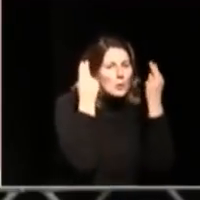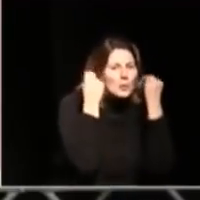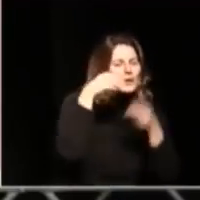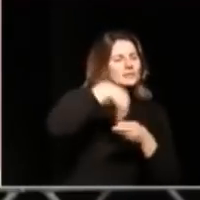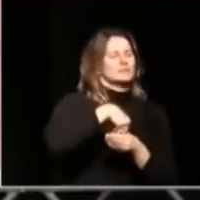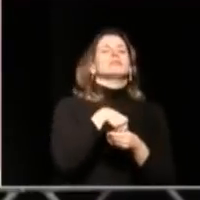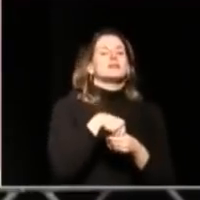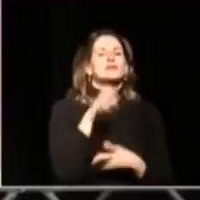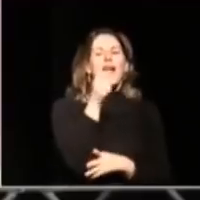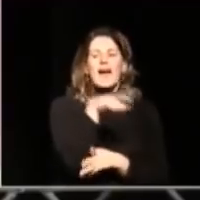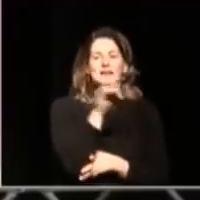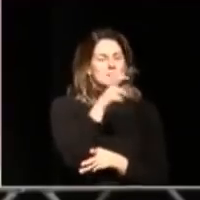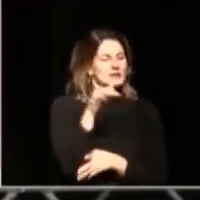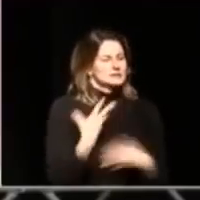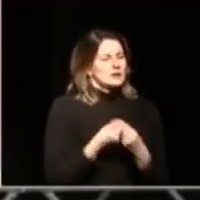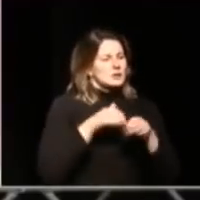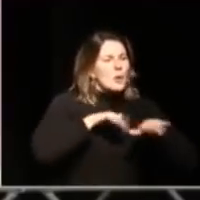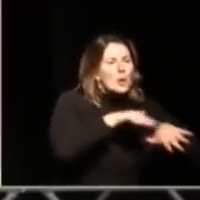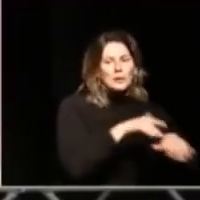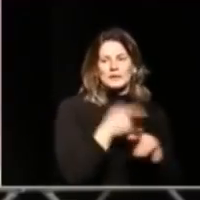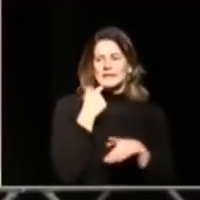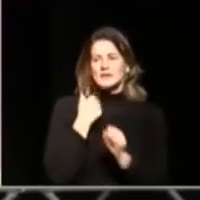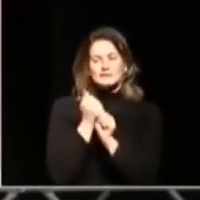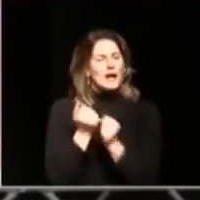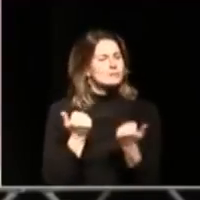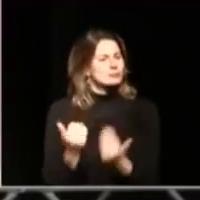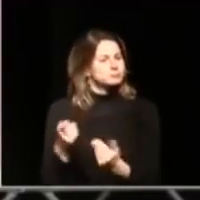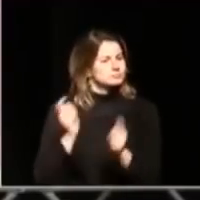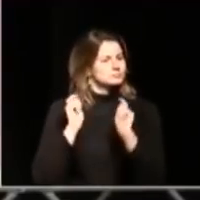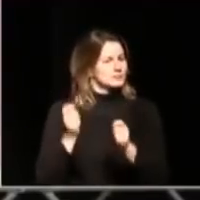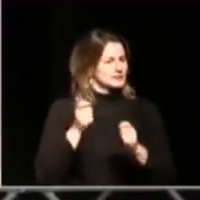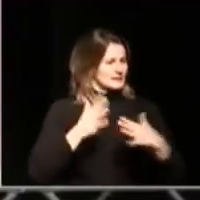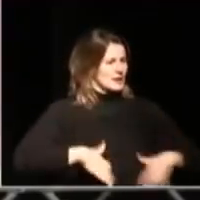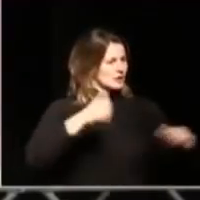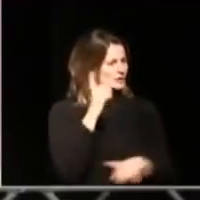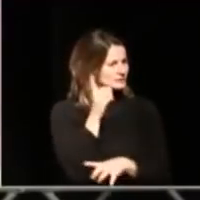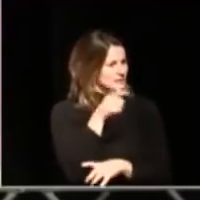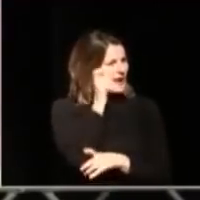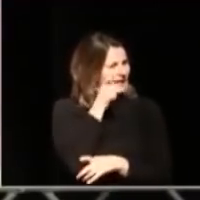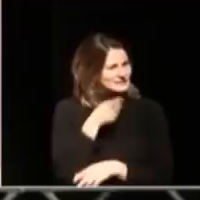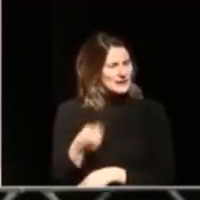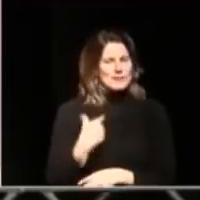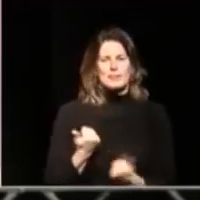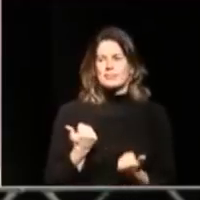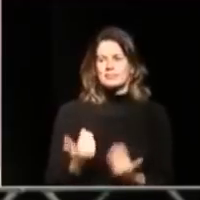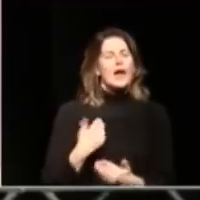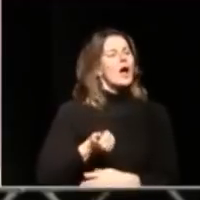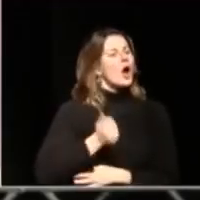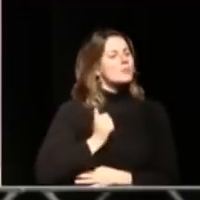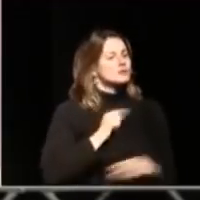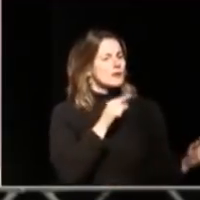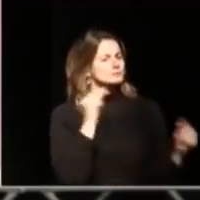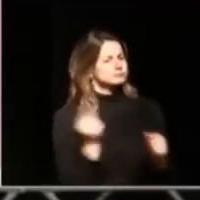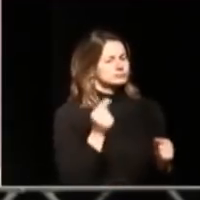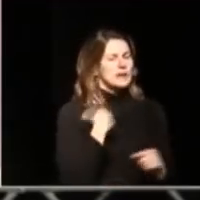del Congreso en lugar de trabajar para que Xavi Domènech fuera el presidente del Congreso de los Diputados, abriendo una oportunidad de diálogo entre el